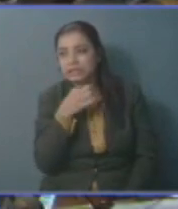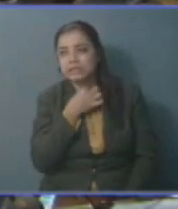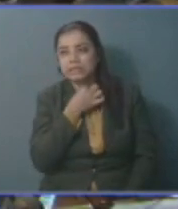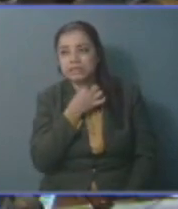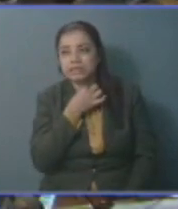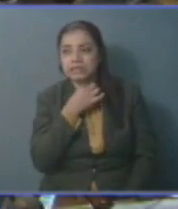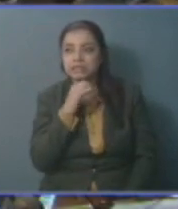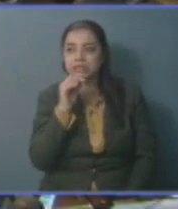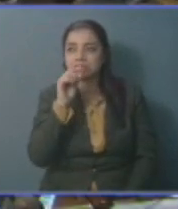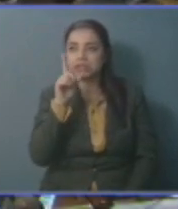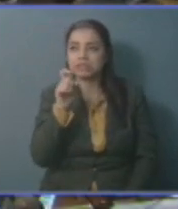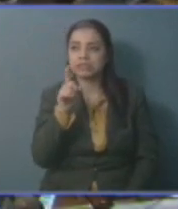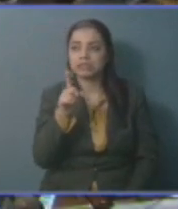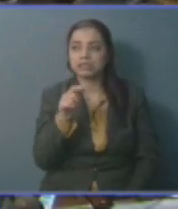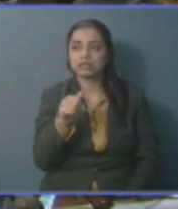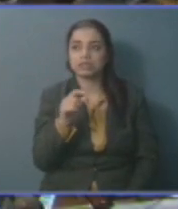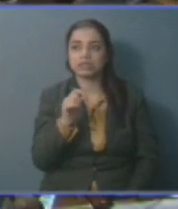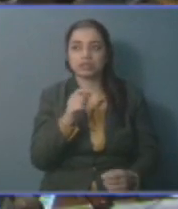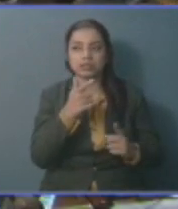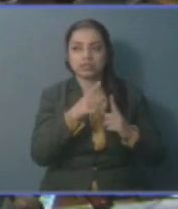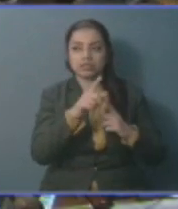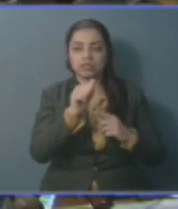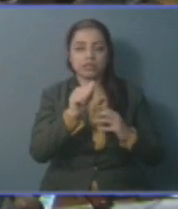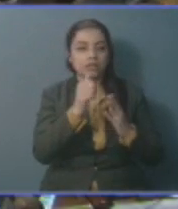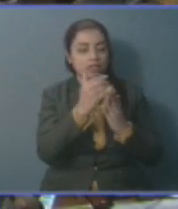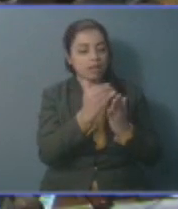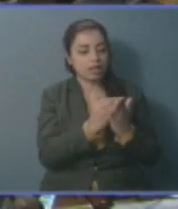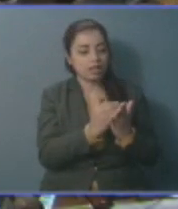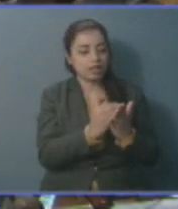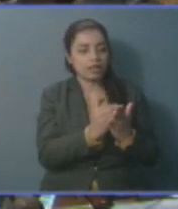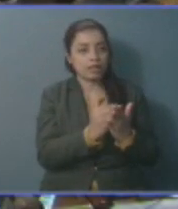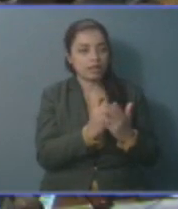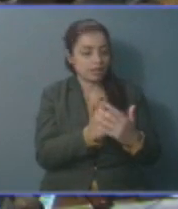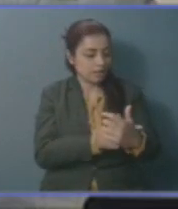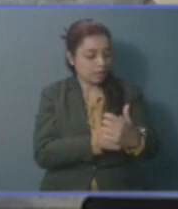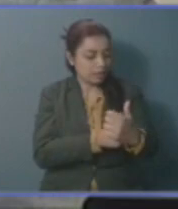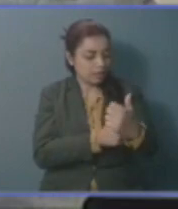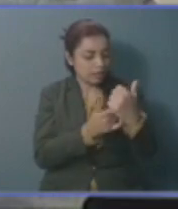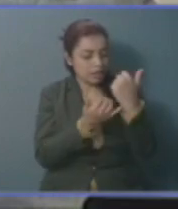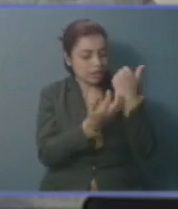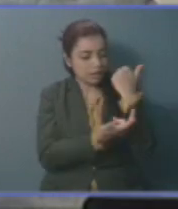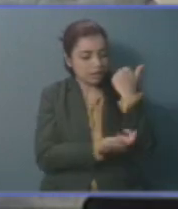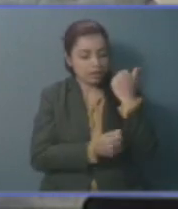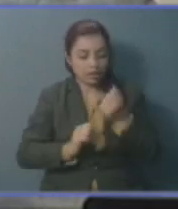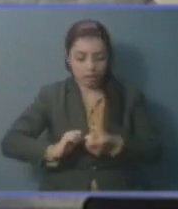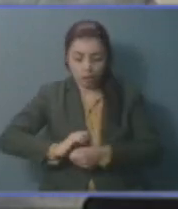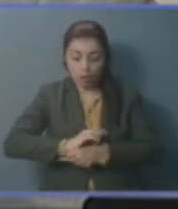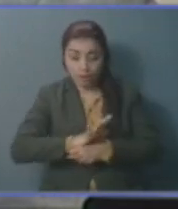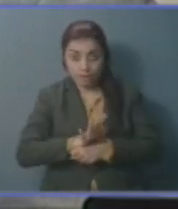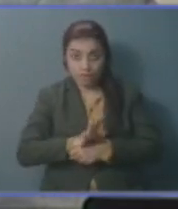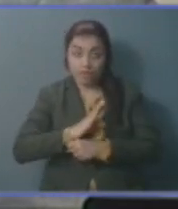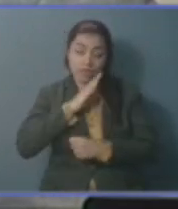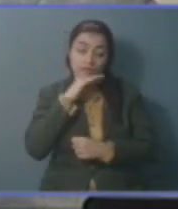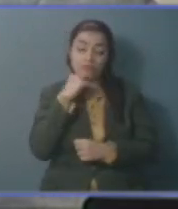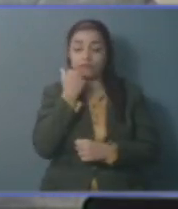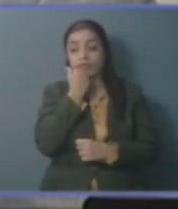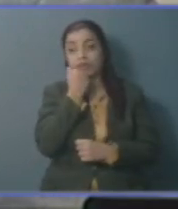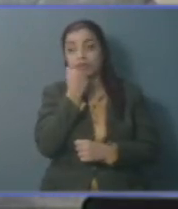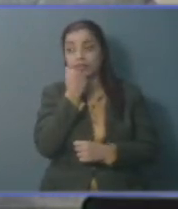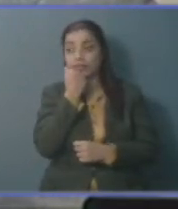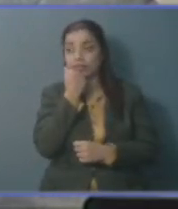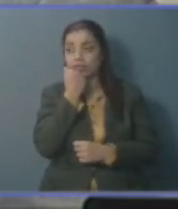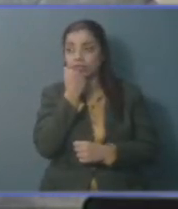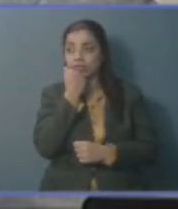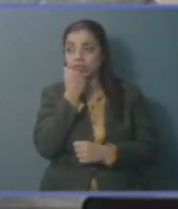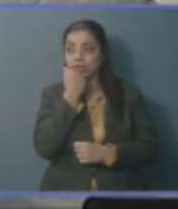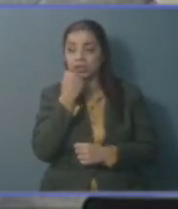Una consideración, en el literal A dice extraer el plasma sanguíneo de personas recuperadas del COVID-19 como... No hemos llegado